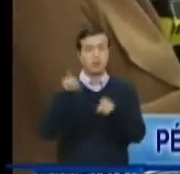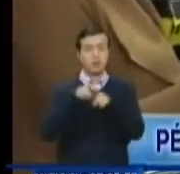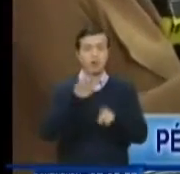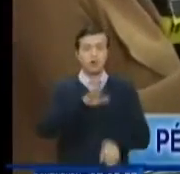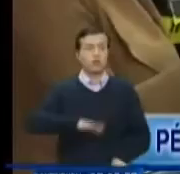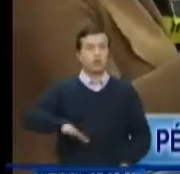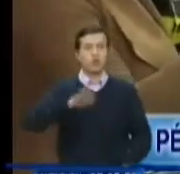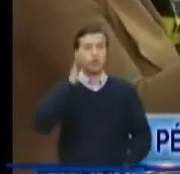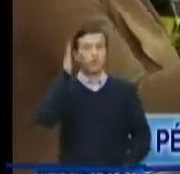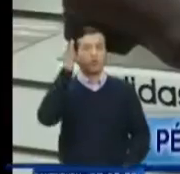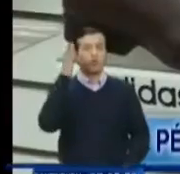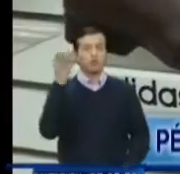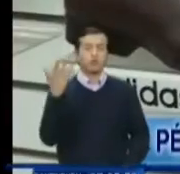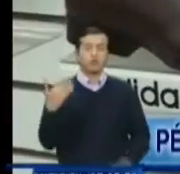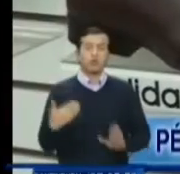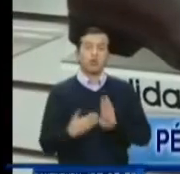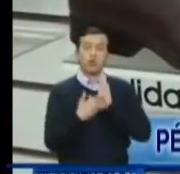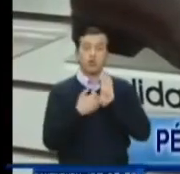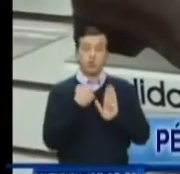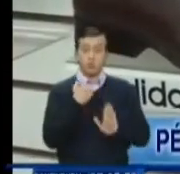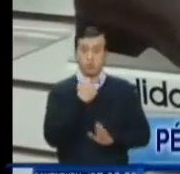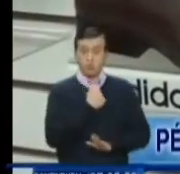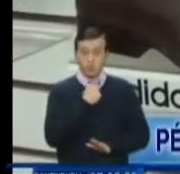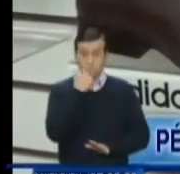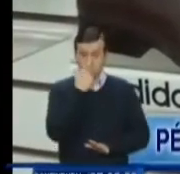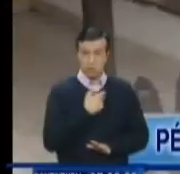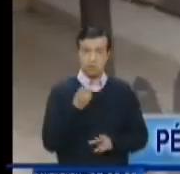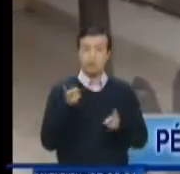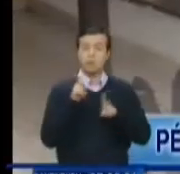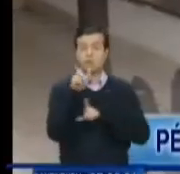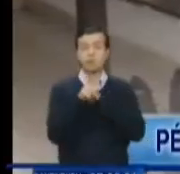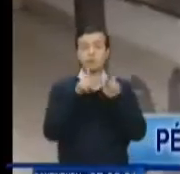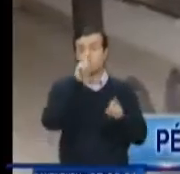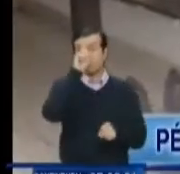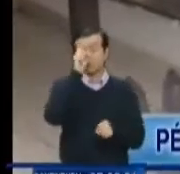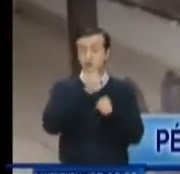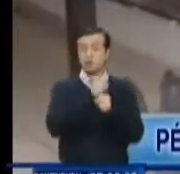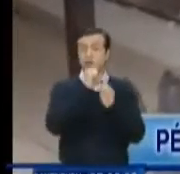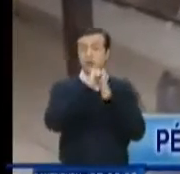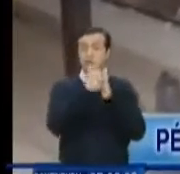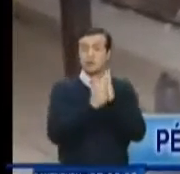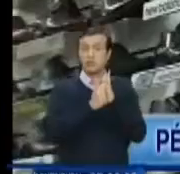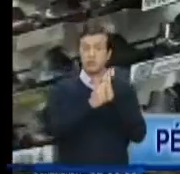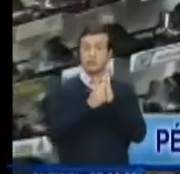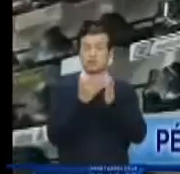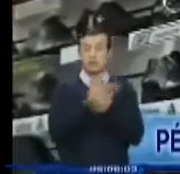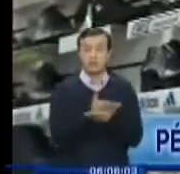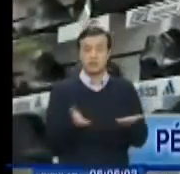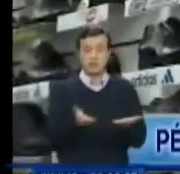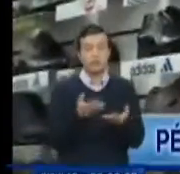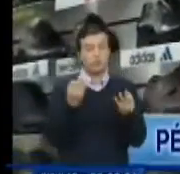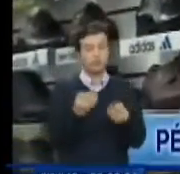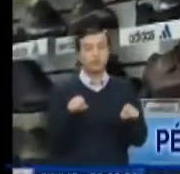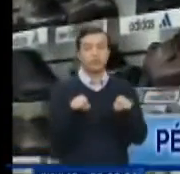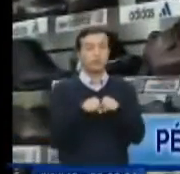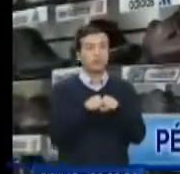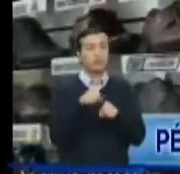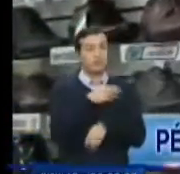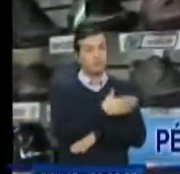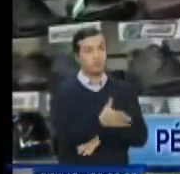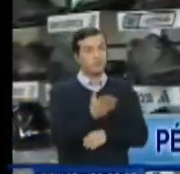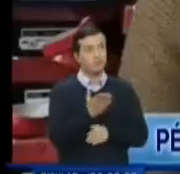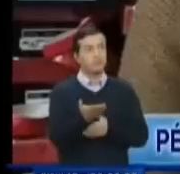Tulcán, perjudicando no solo a sus propietarios, sino a los artesanos ecuatorianos del centro sur del país, de donde llega todo este tipo